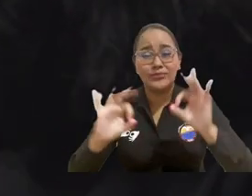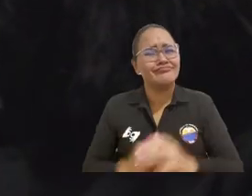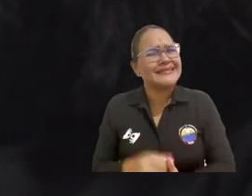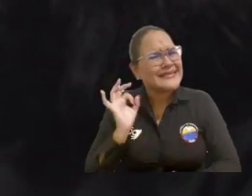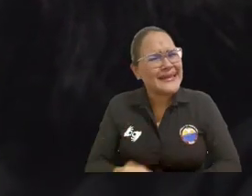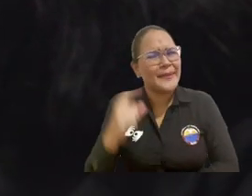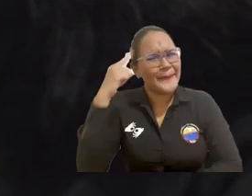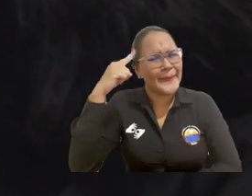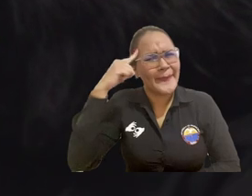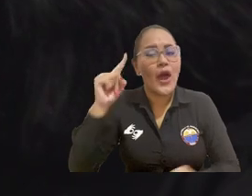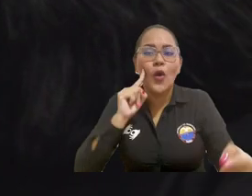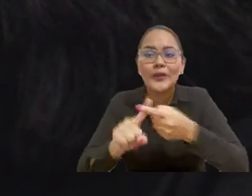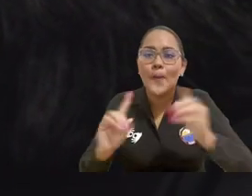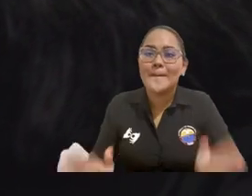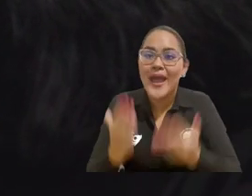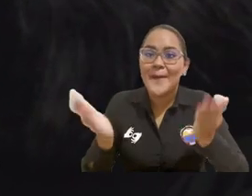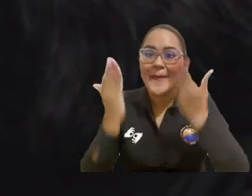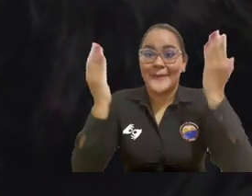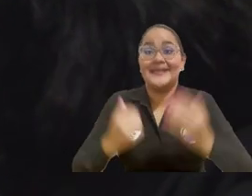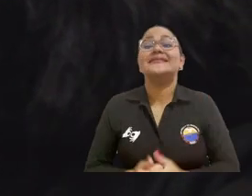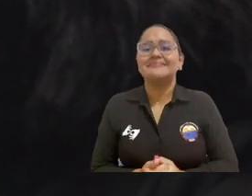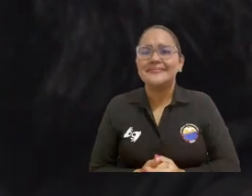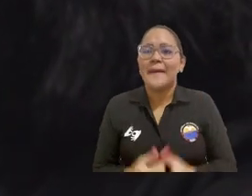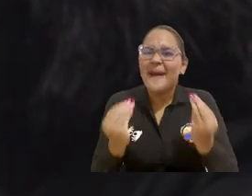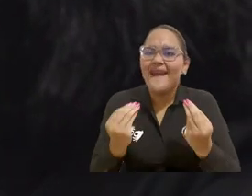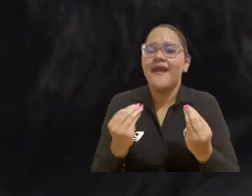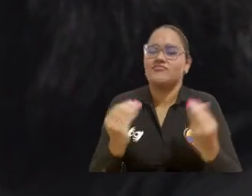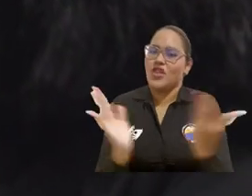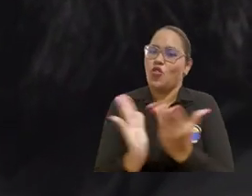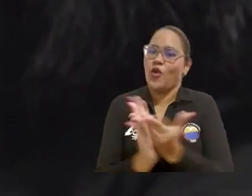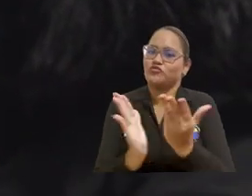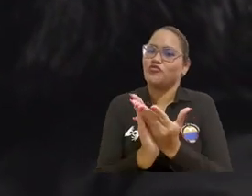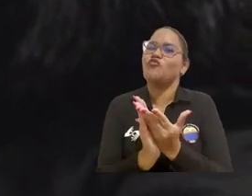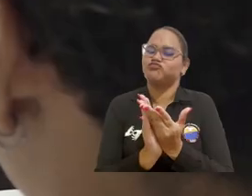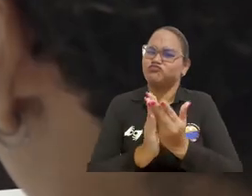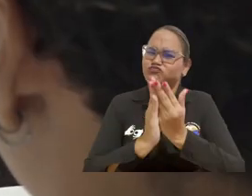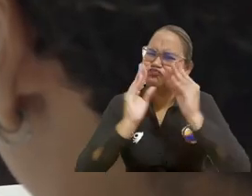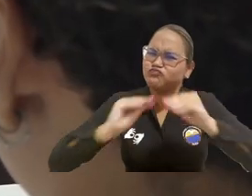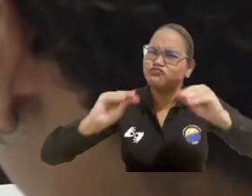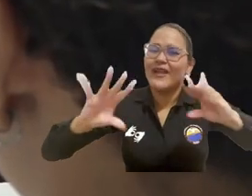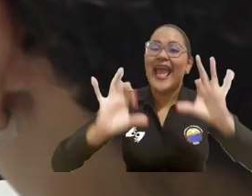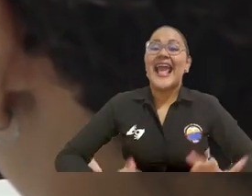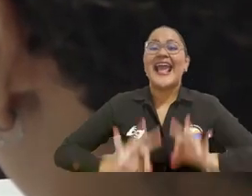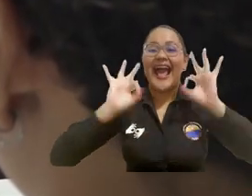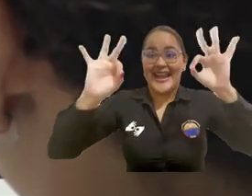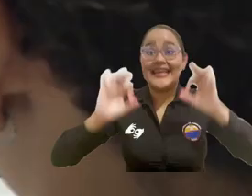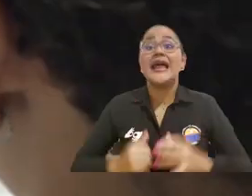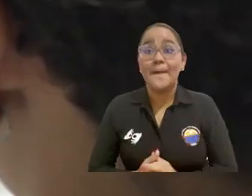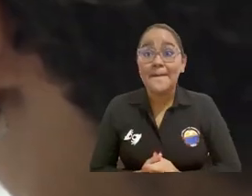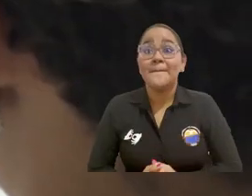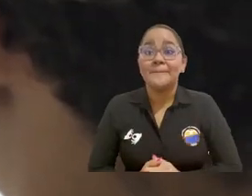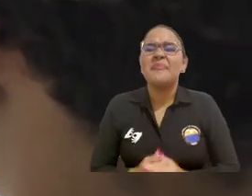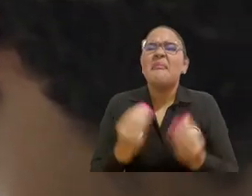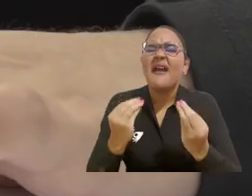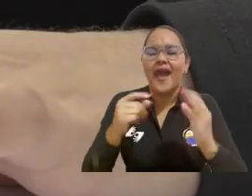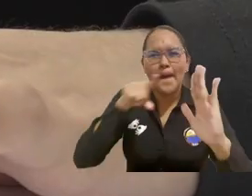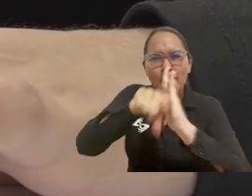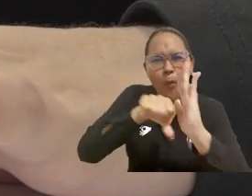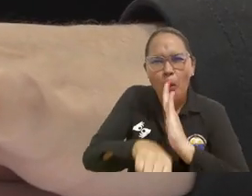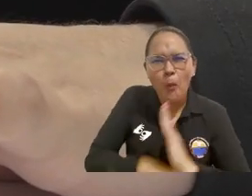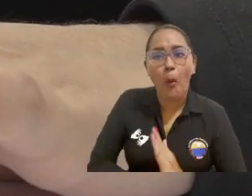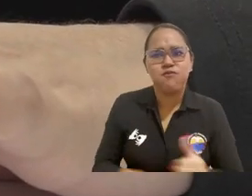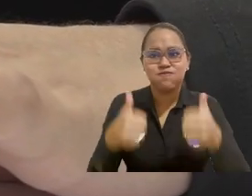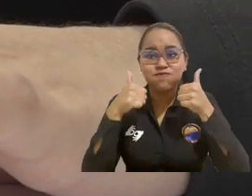que se hace pensando es el mejoramiento continuo, en que sigamos ofreciendo una educación de calidad y en la cual